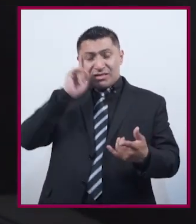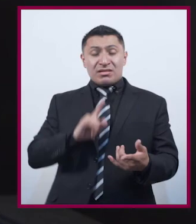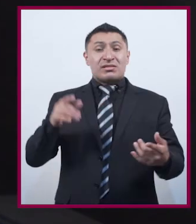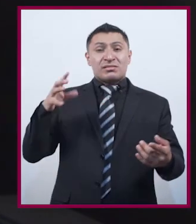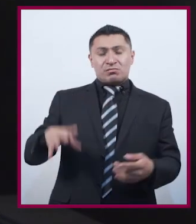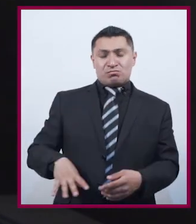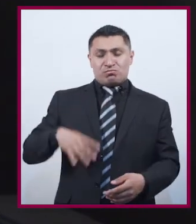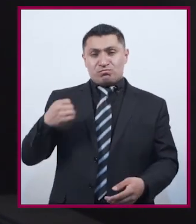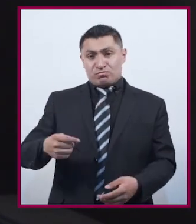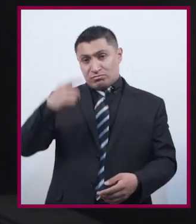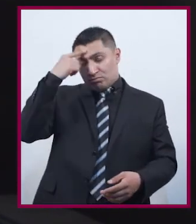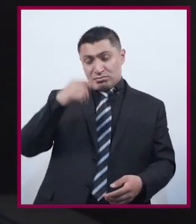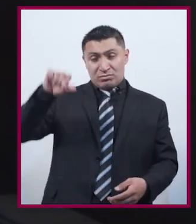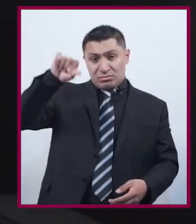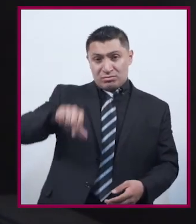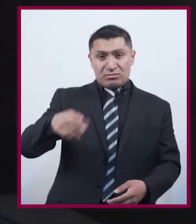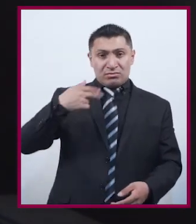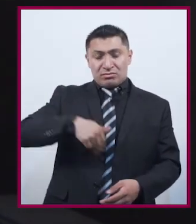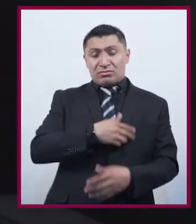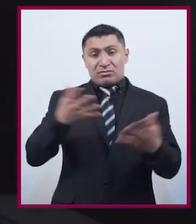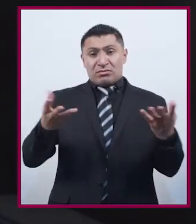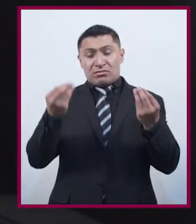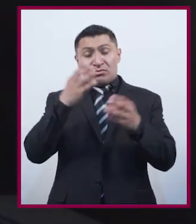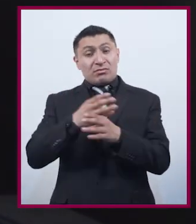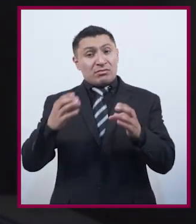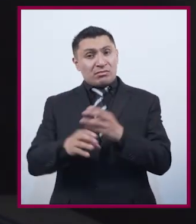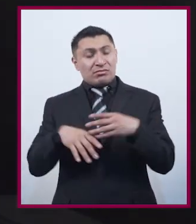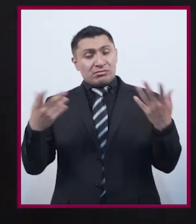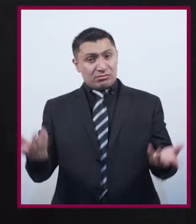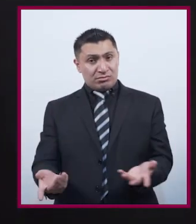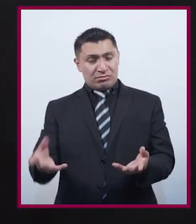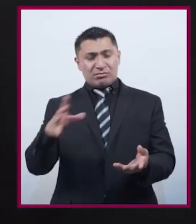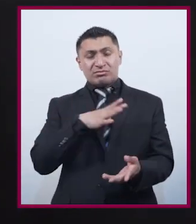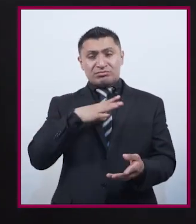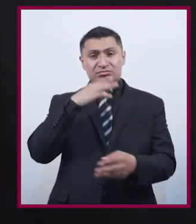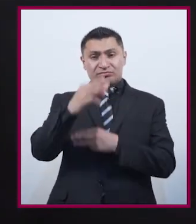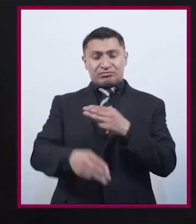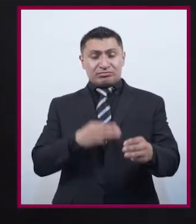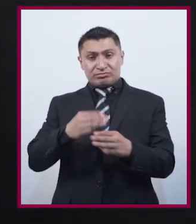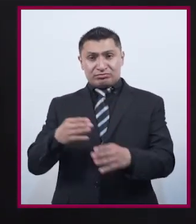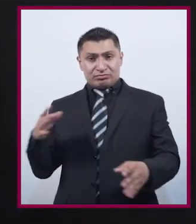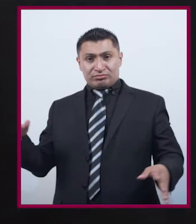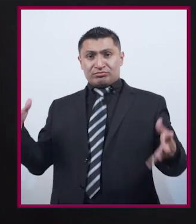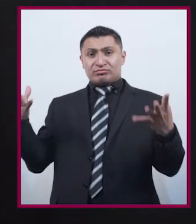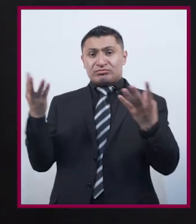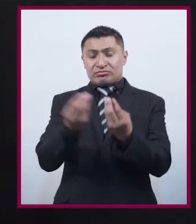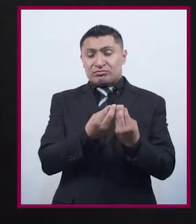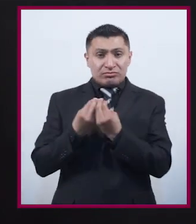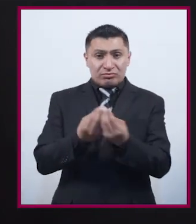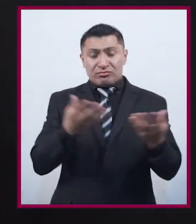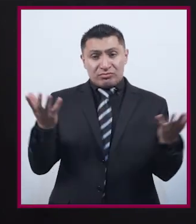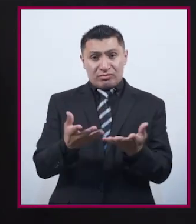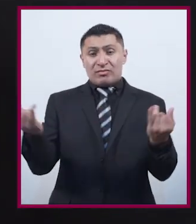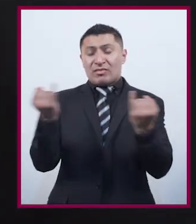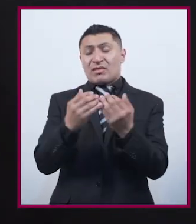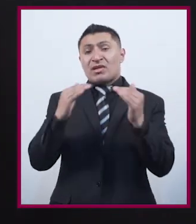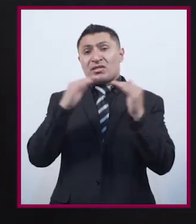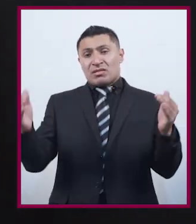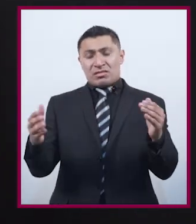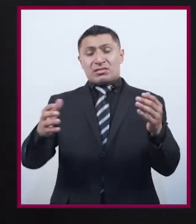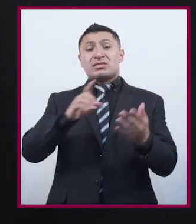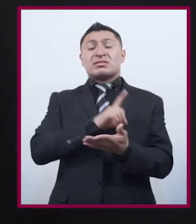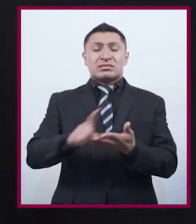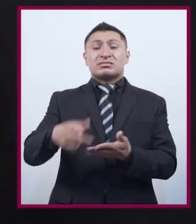estas mujeres que lucharon para que hoy podamos hacer muchas cosas? Tenemos todo un mundo por construir juntos, en igualdad